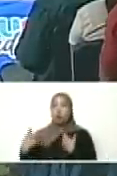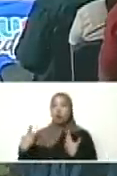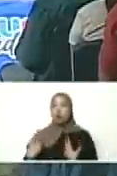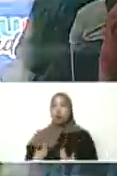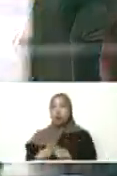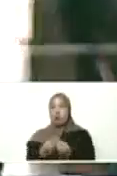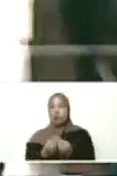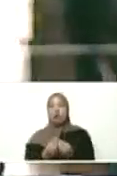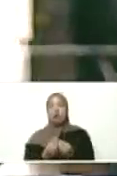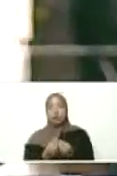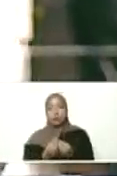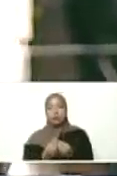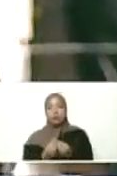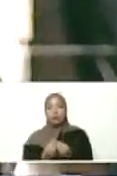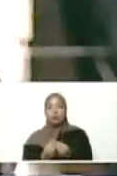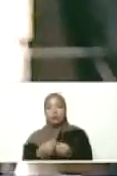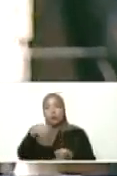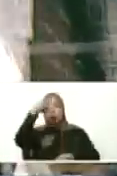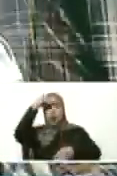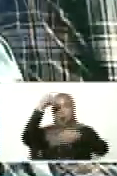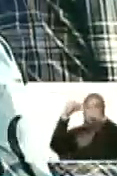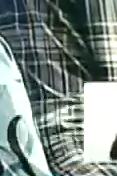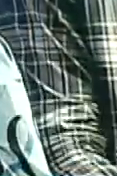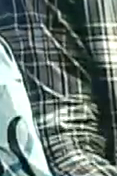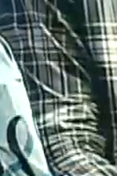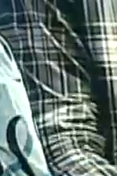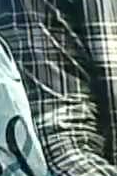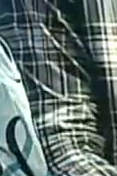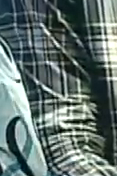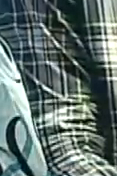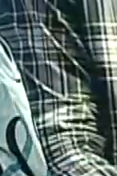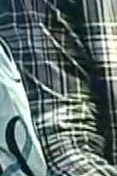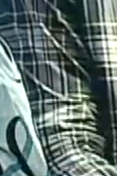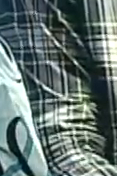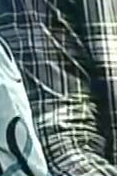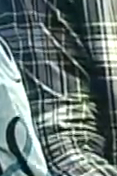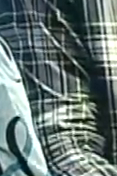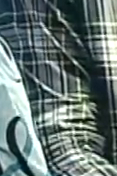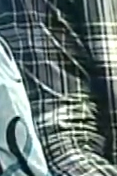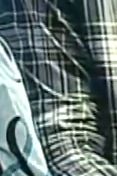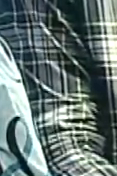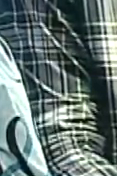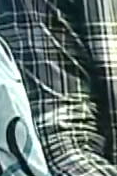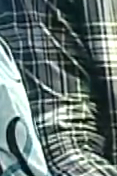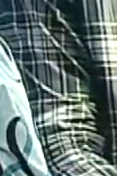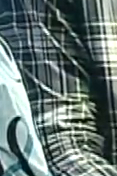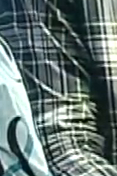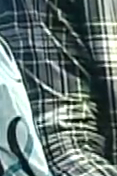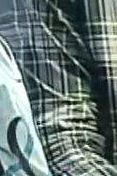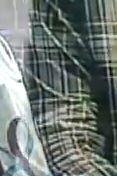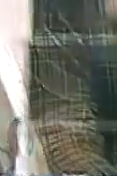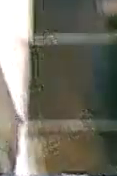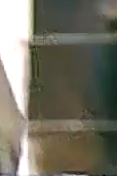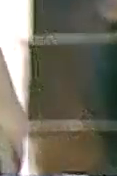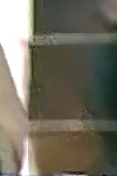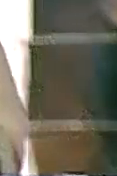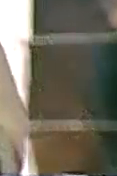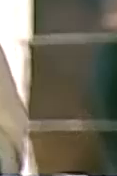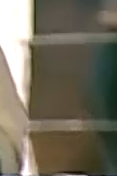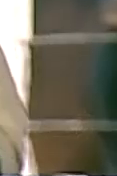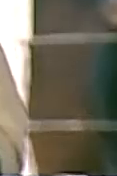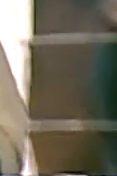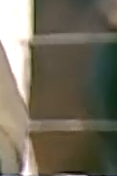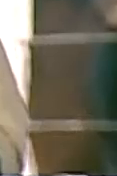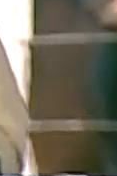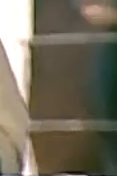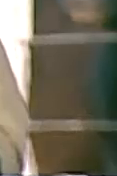fórmula, ¿verdad? Aprendiendo a hacer. Y cada centavo que se mueva. Cada